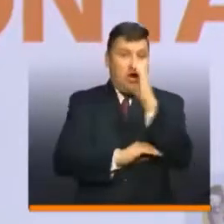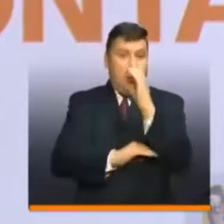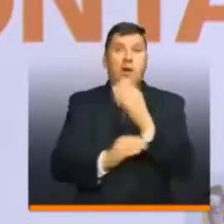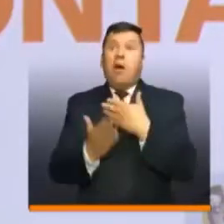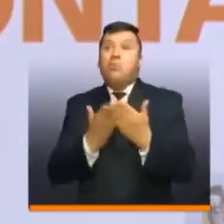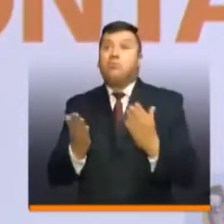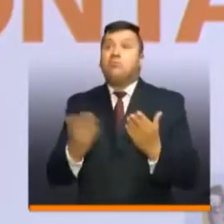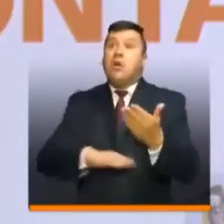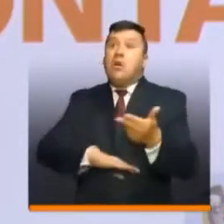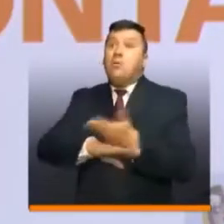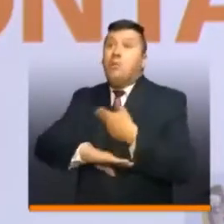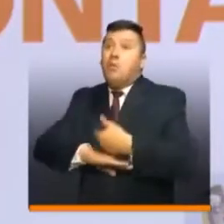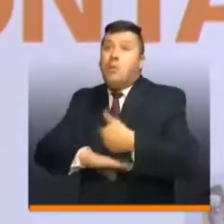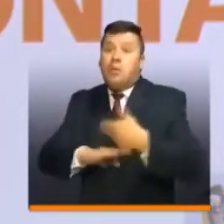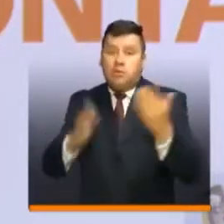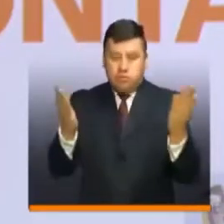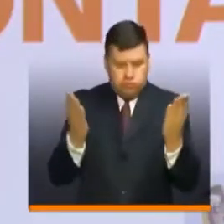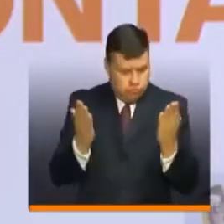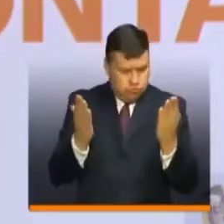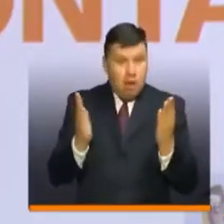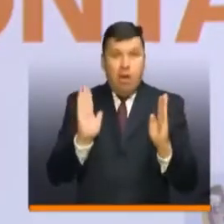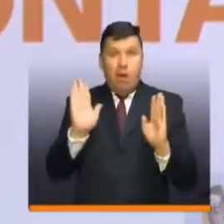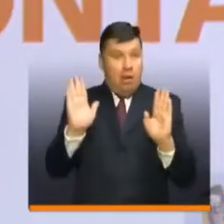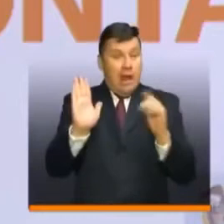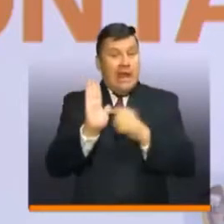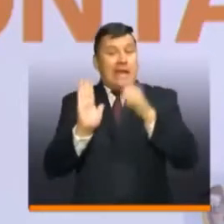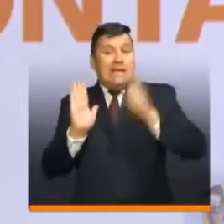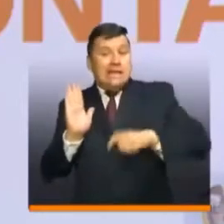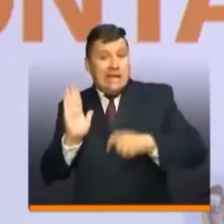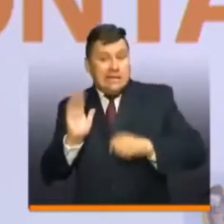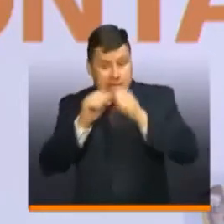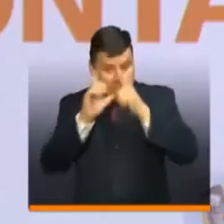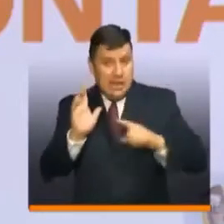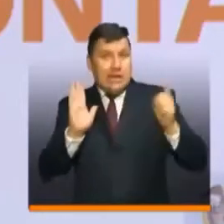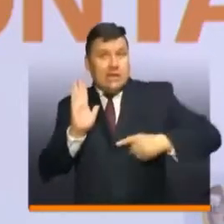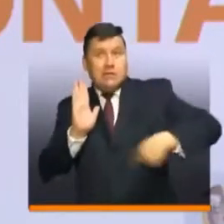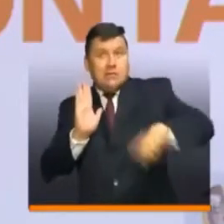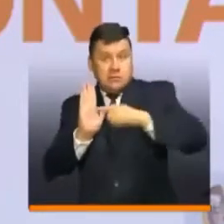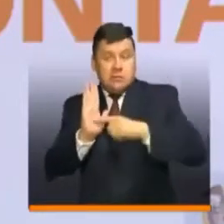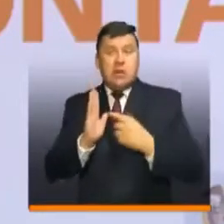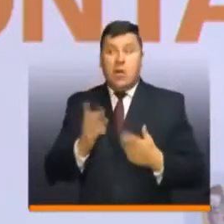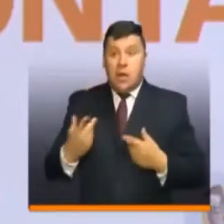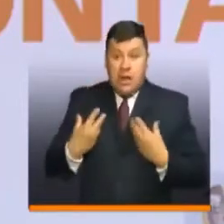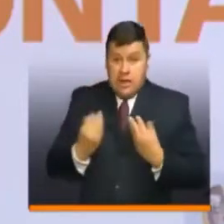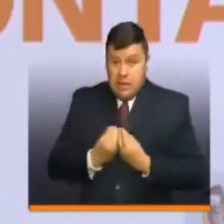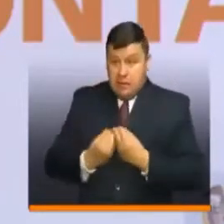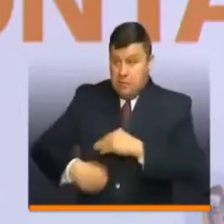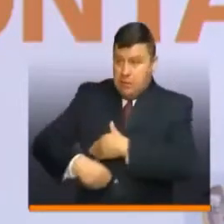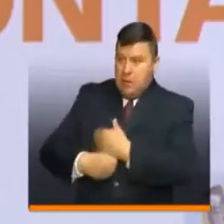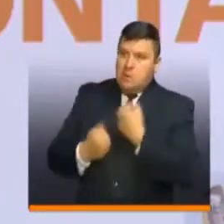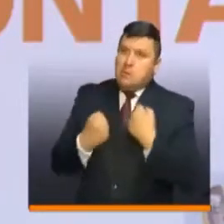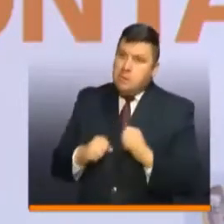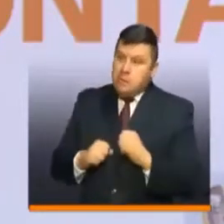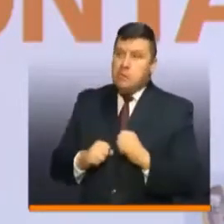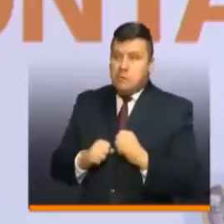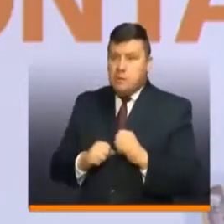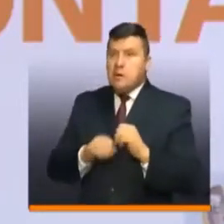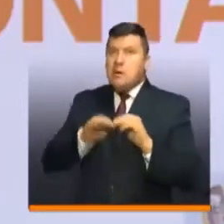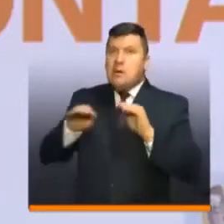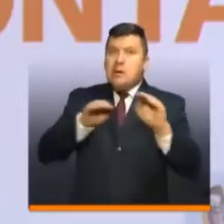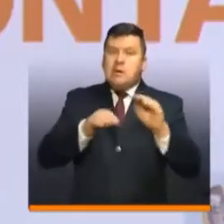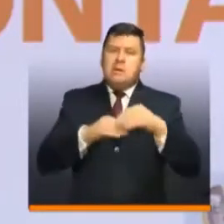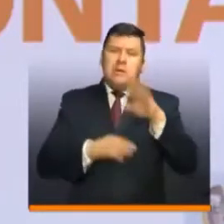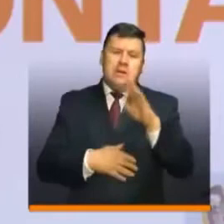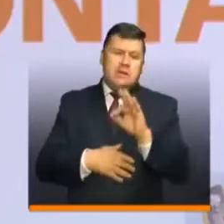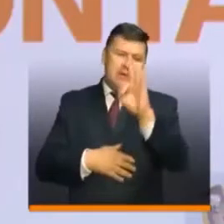si quiero destacar el esfuerzo que ha venido realizando el equipo del ministerio para convocar a